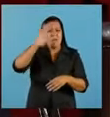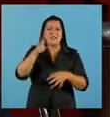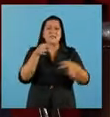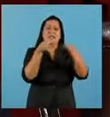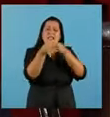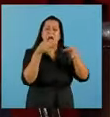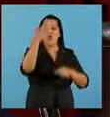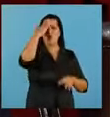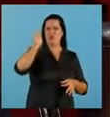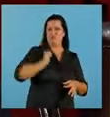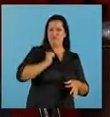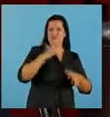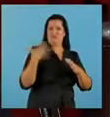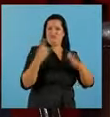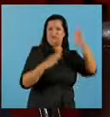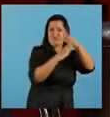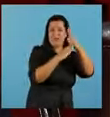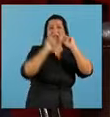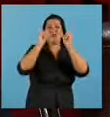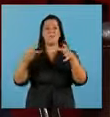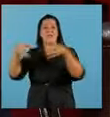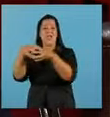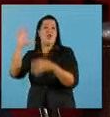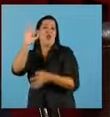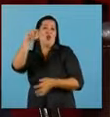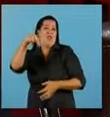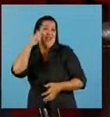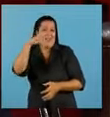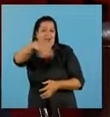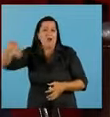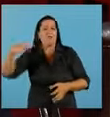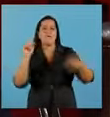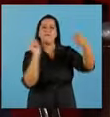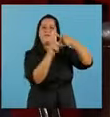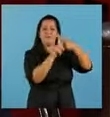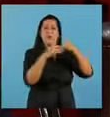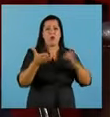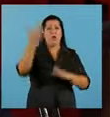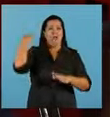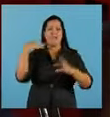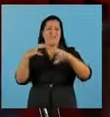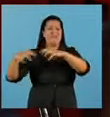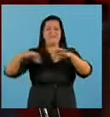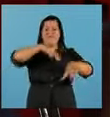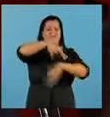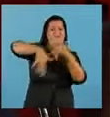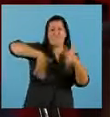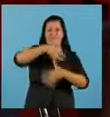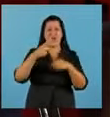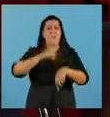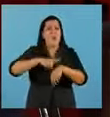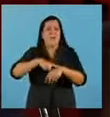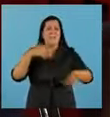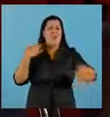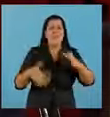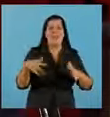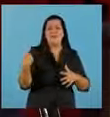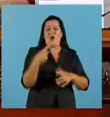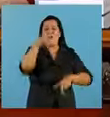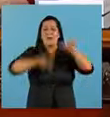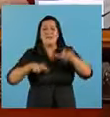de las fuerzas de seguridad y las organizaciones sociales que han contenido la conflictividad social en estos tiempos de emergencia y